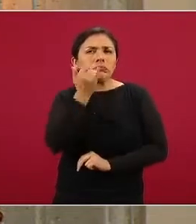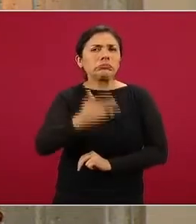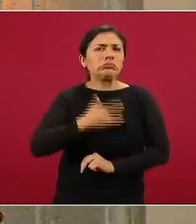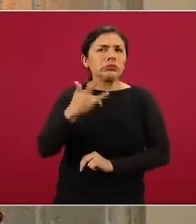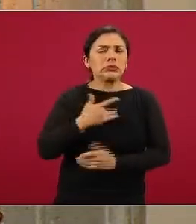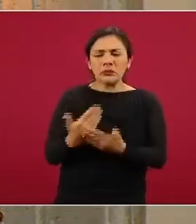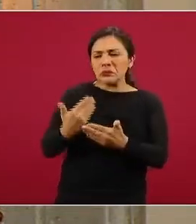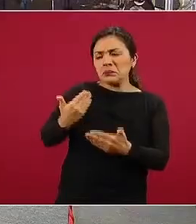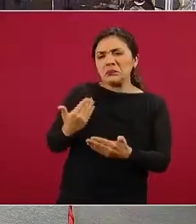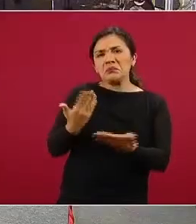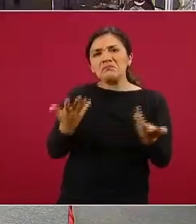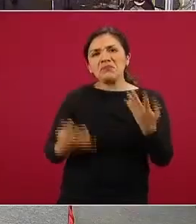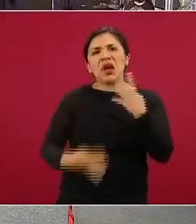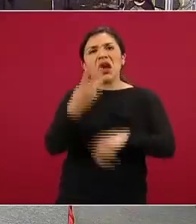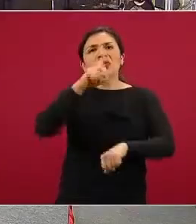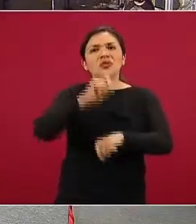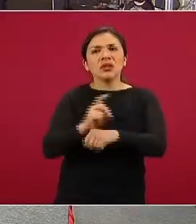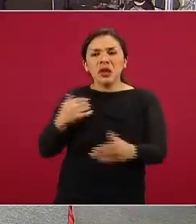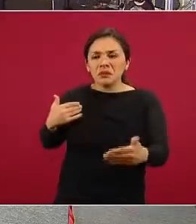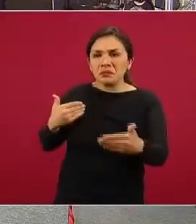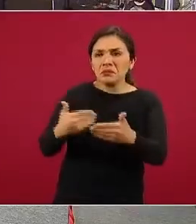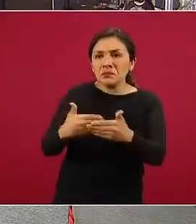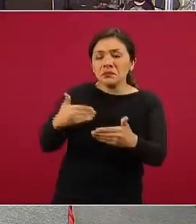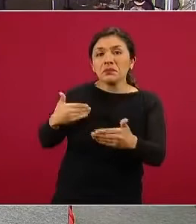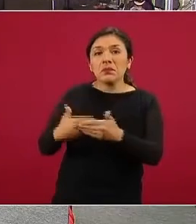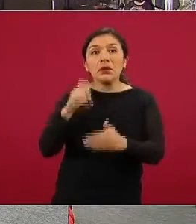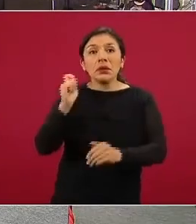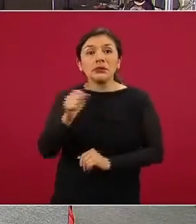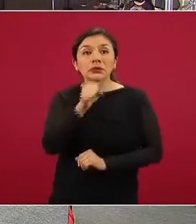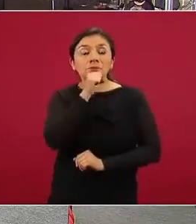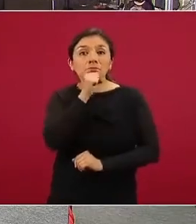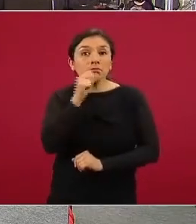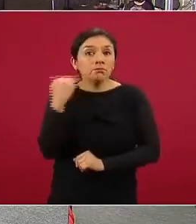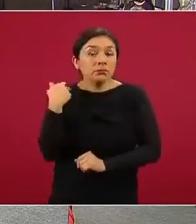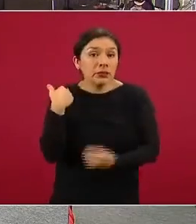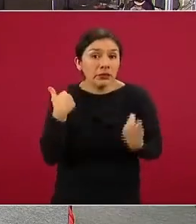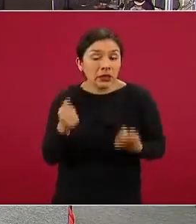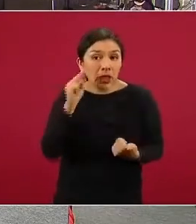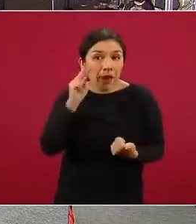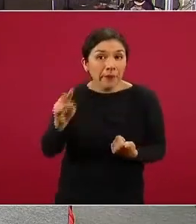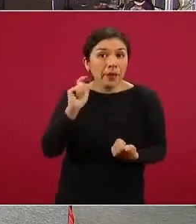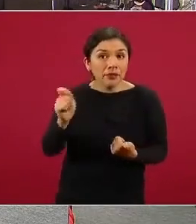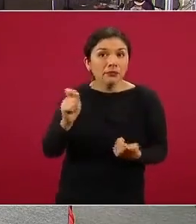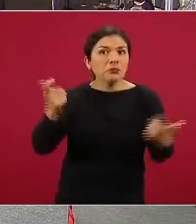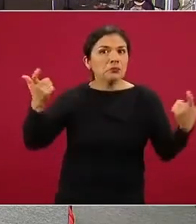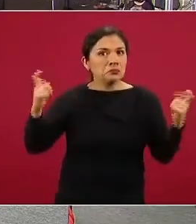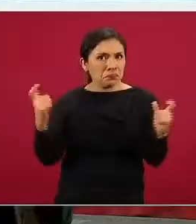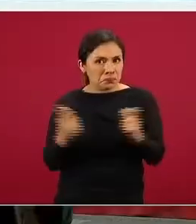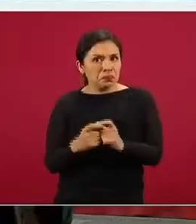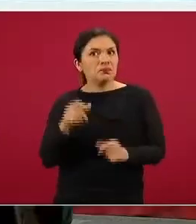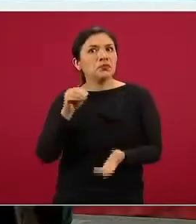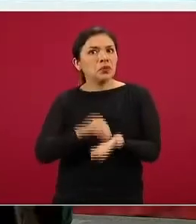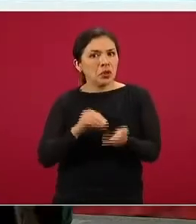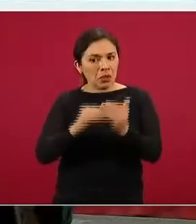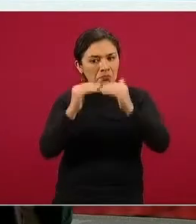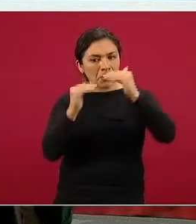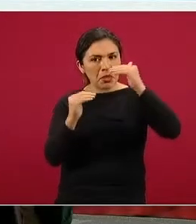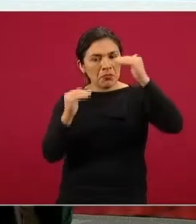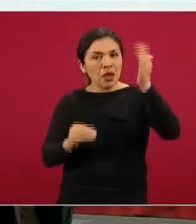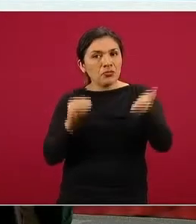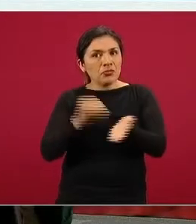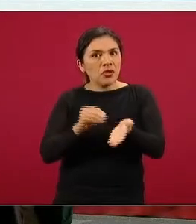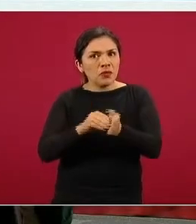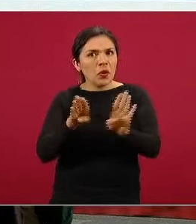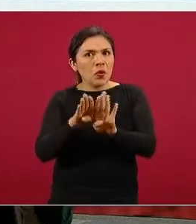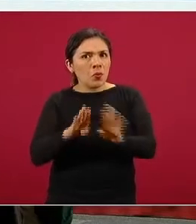en los últimos 14 días. Es un indicador que también hemos visto disminuir de manera congruente con